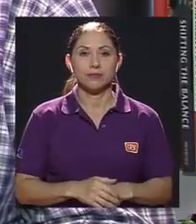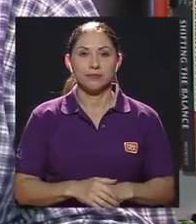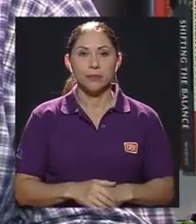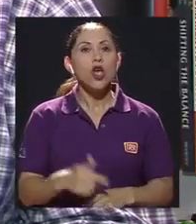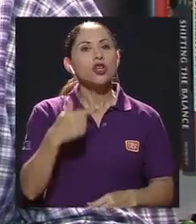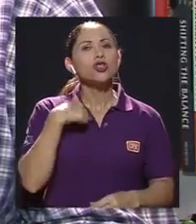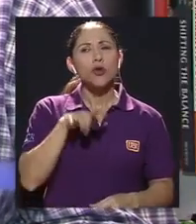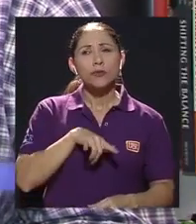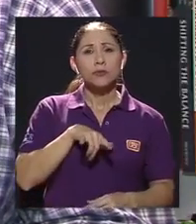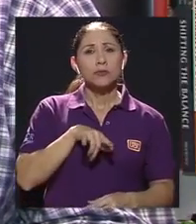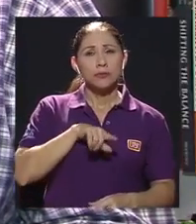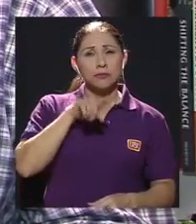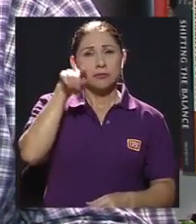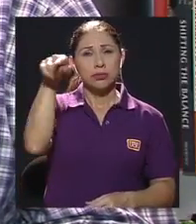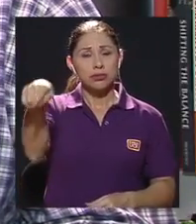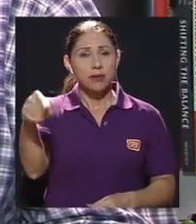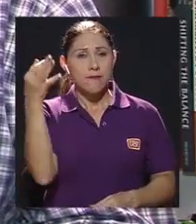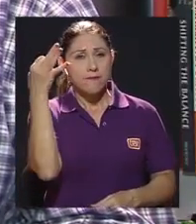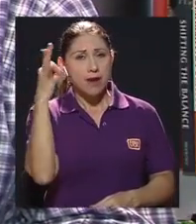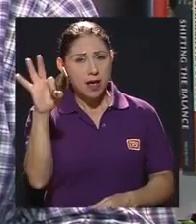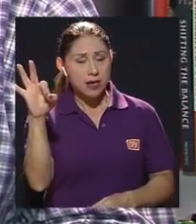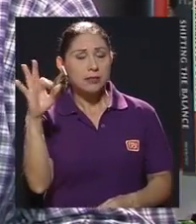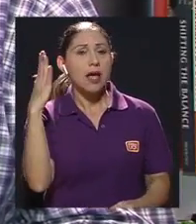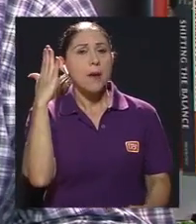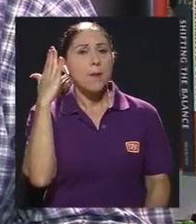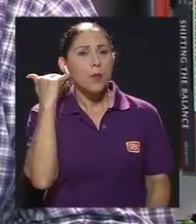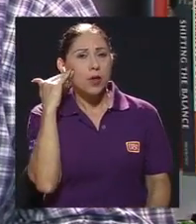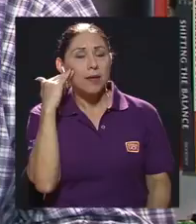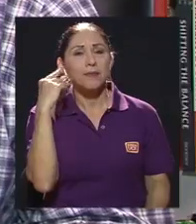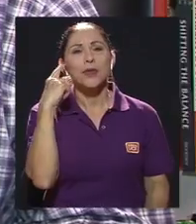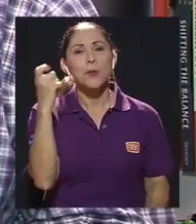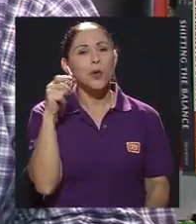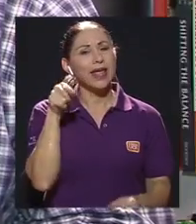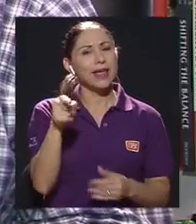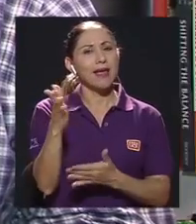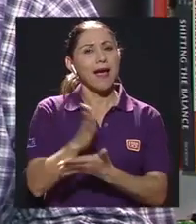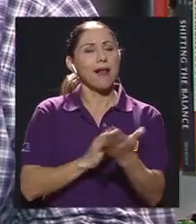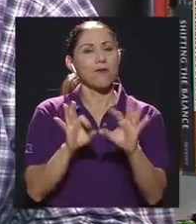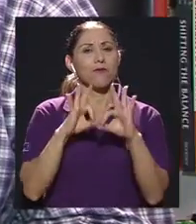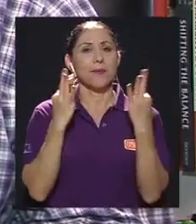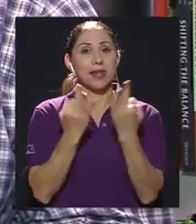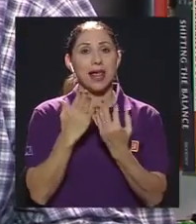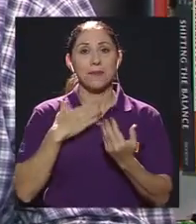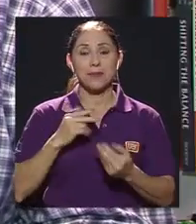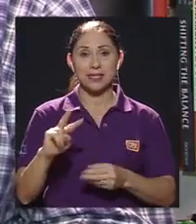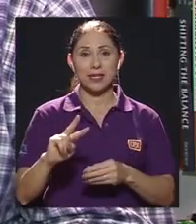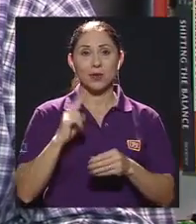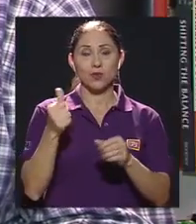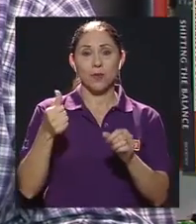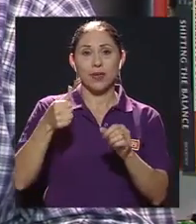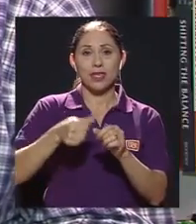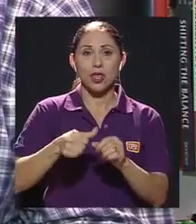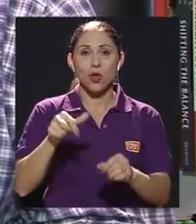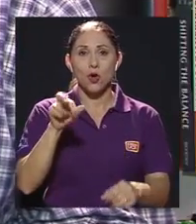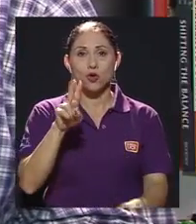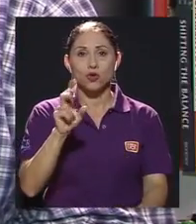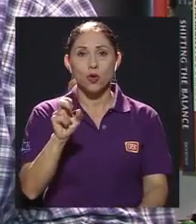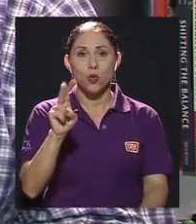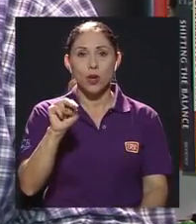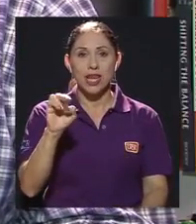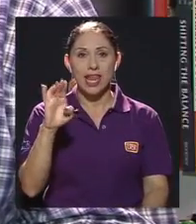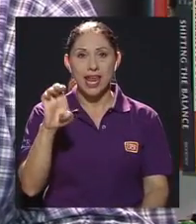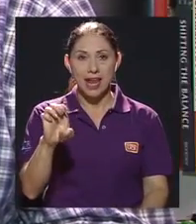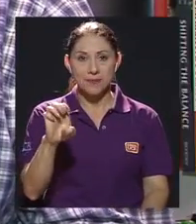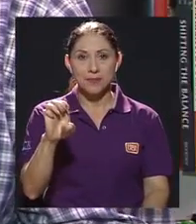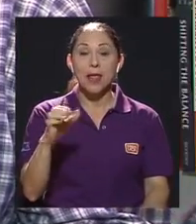porque, bueno, había ahí una cuestión de tipo familiar. Mi segundo apellido es Fournier. Mi abuelo